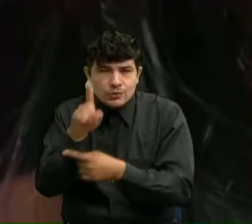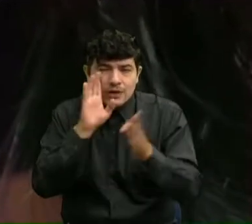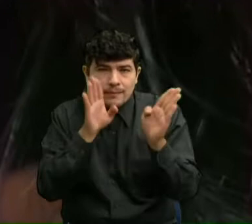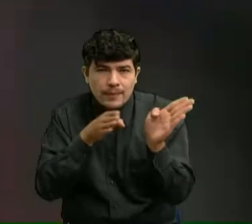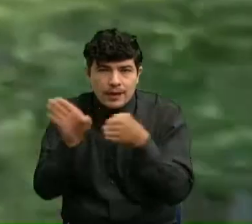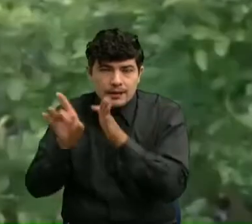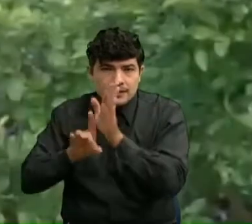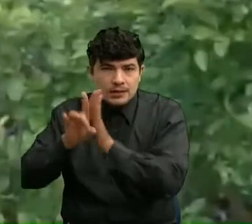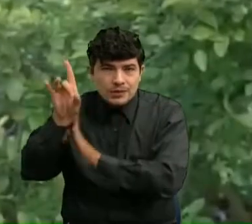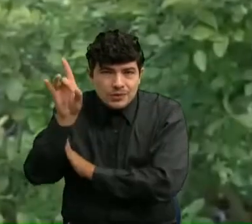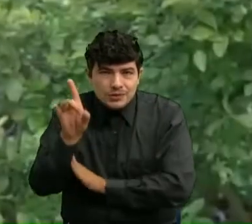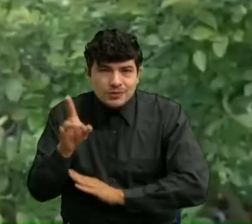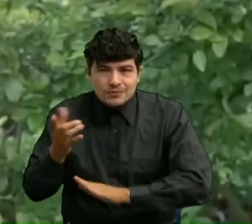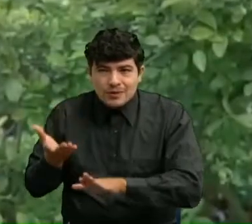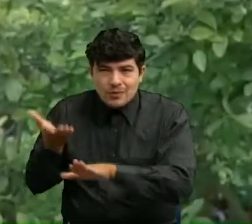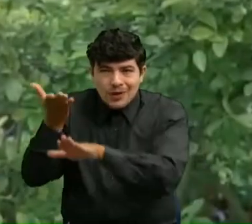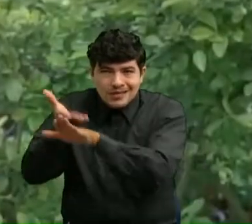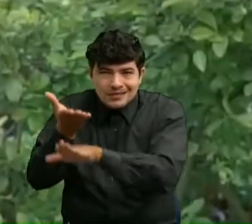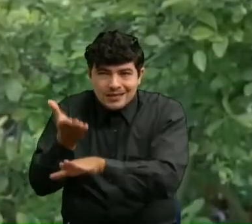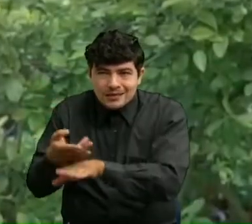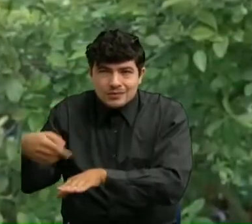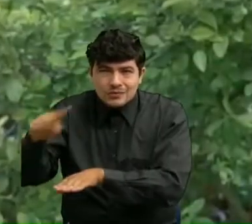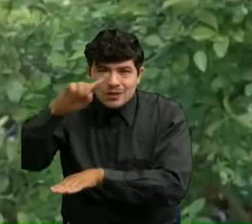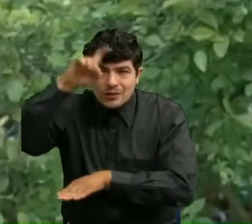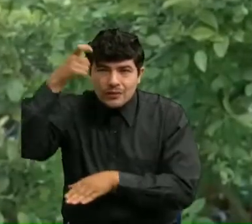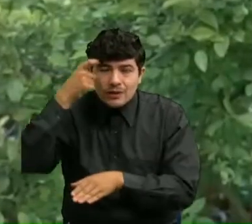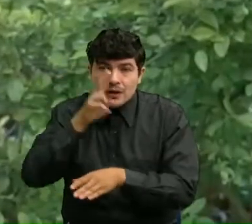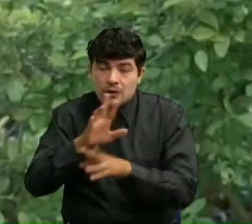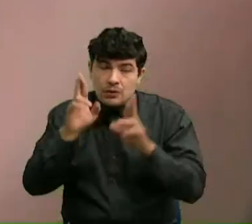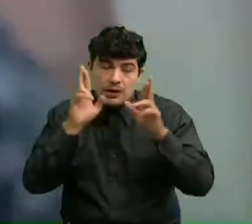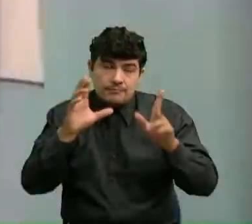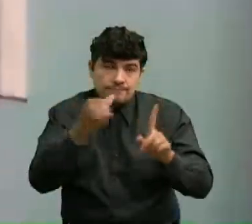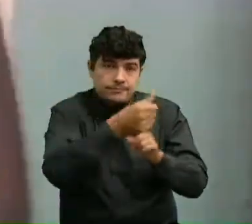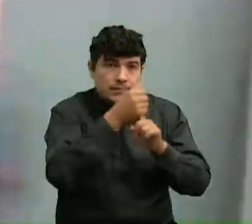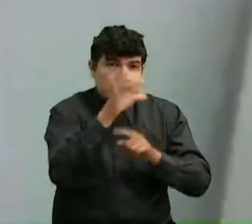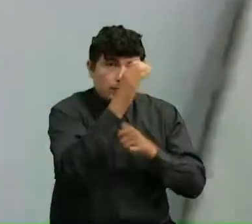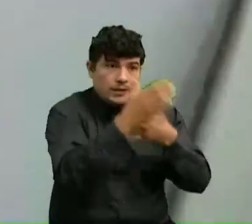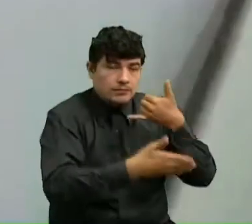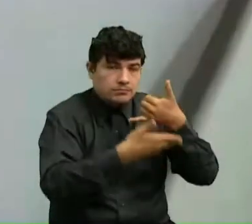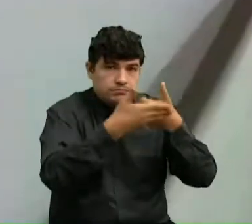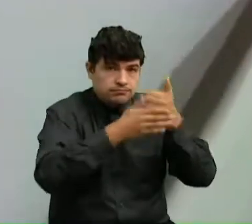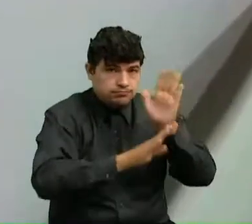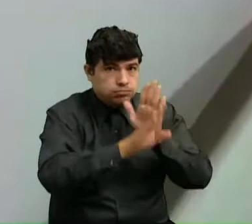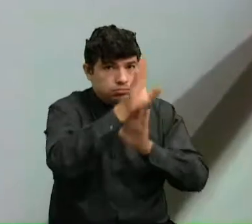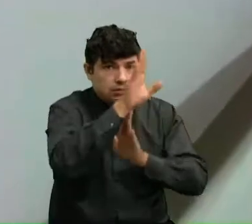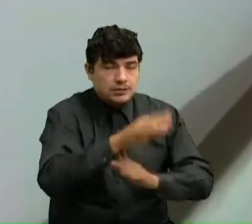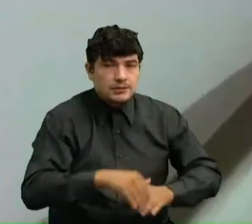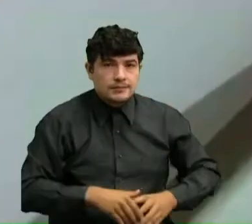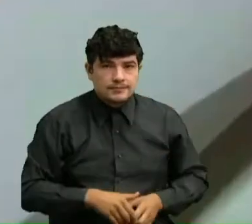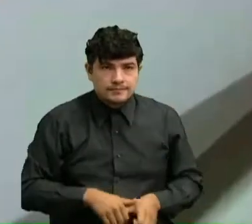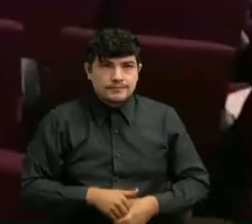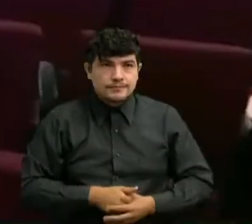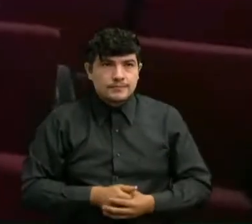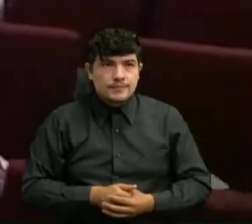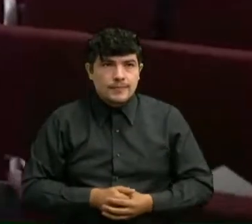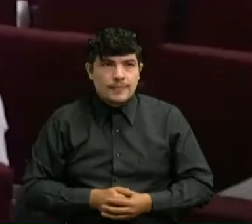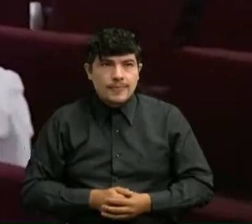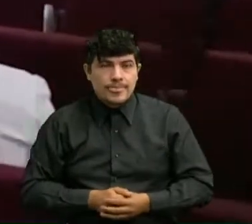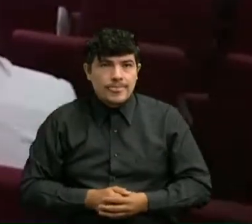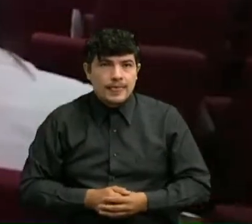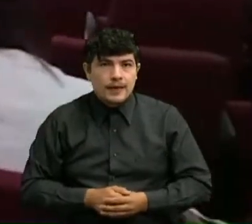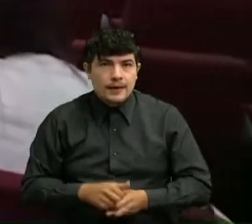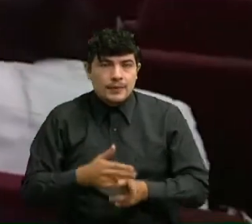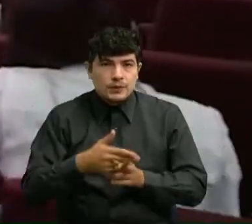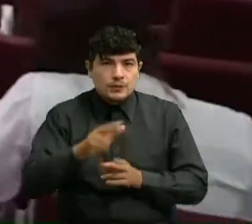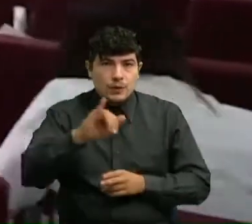que plantean nuestros gobernantes se hagan una realidad para beneficio de todos los ciudadanos. El trabajo no para. Este jueves 18 de febrero a las